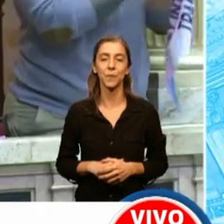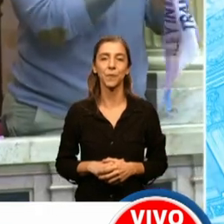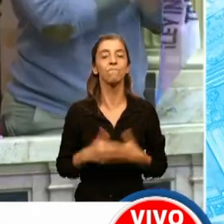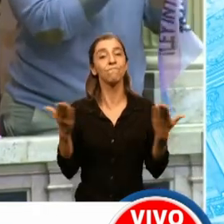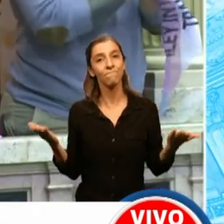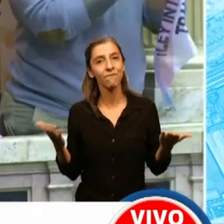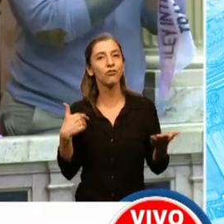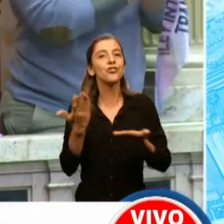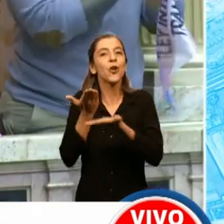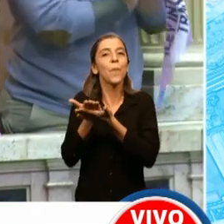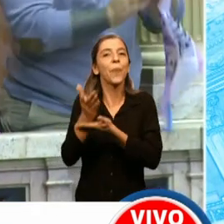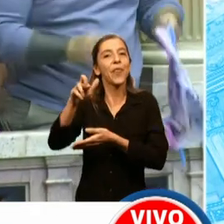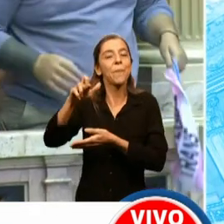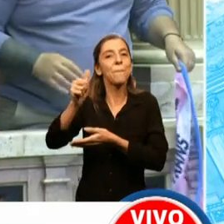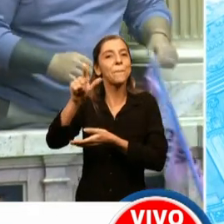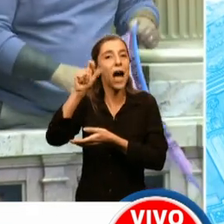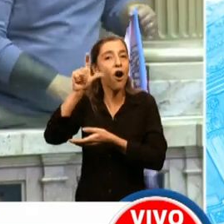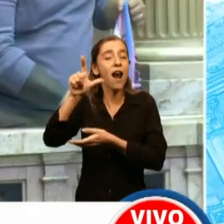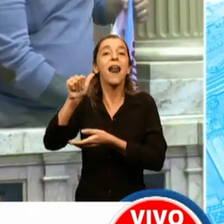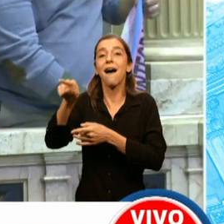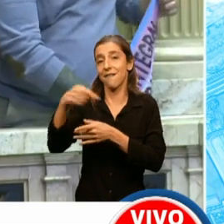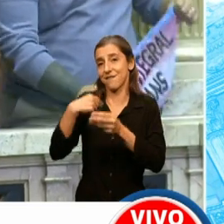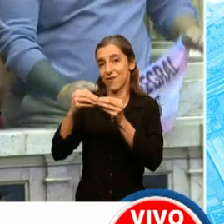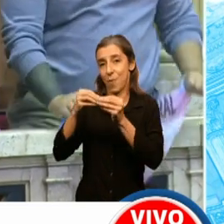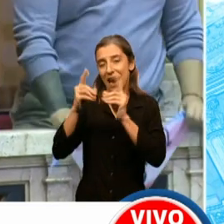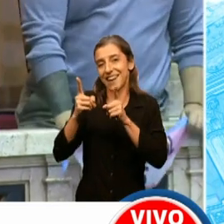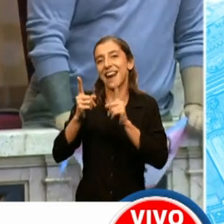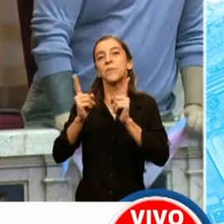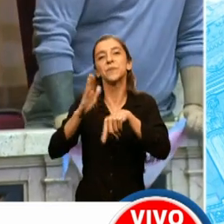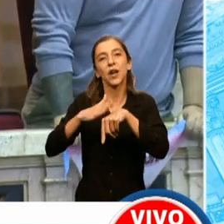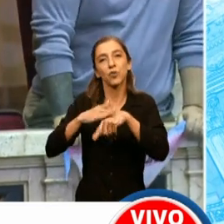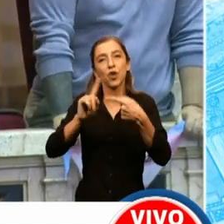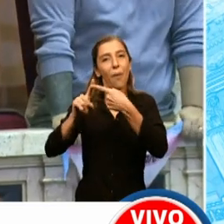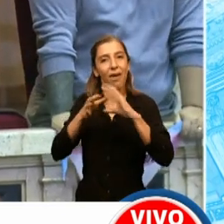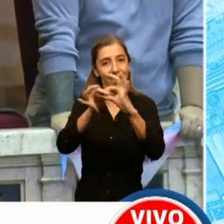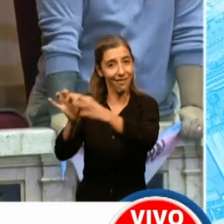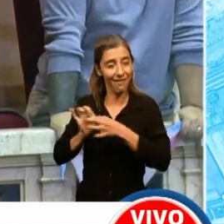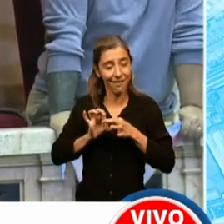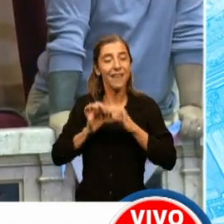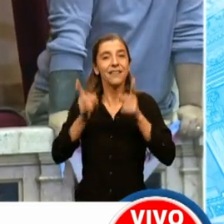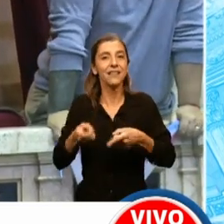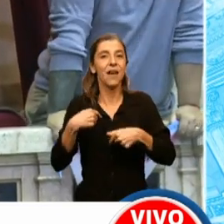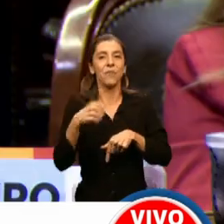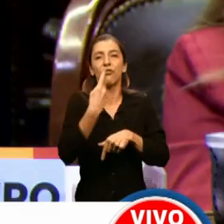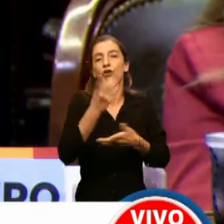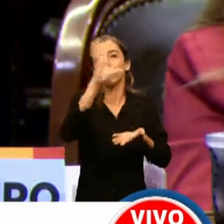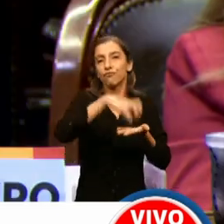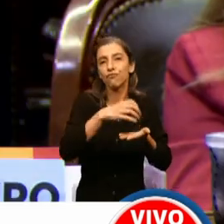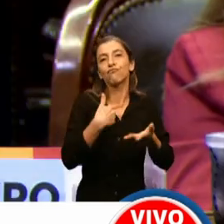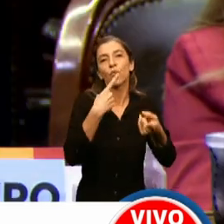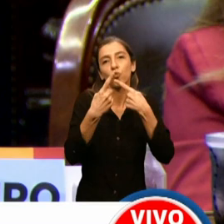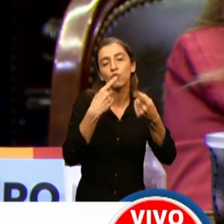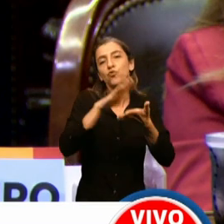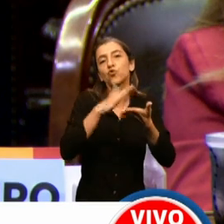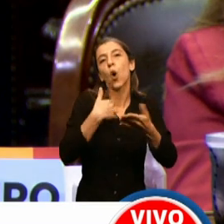y entonces le pedí a paola que es una compañía nuestra que está a cargo del teje que está a cargo de un consultorio amigable de diversidad que empezó a